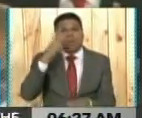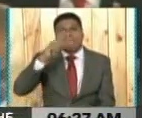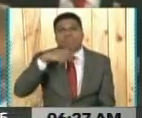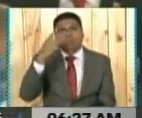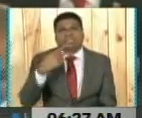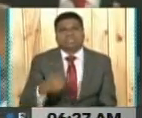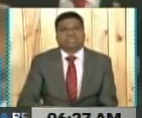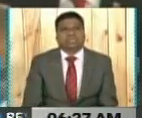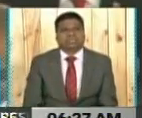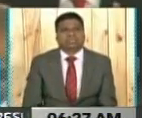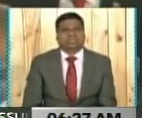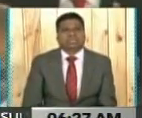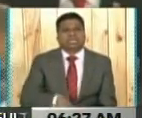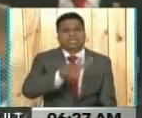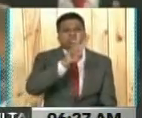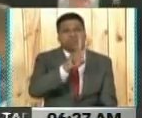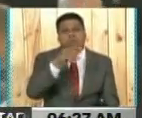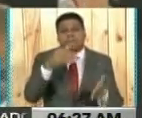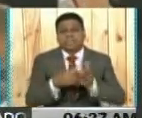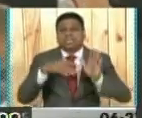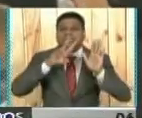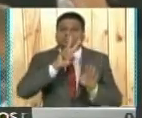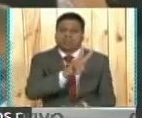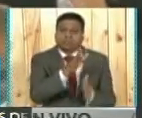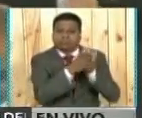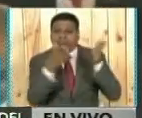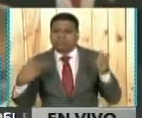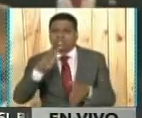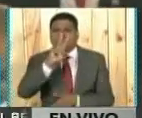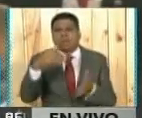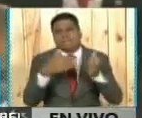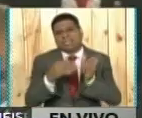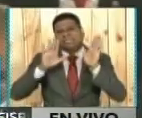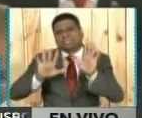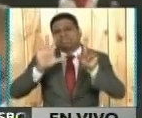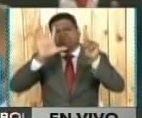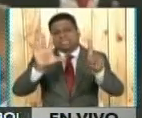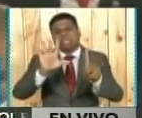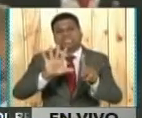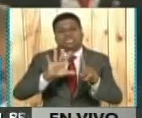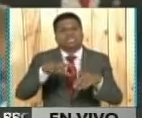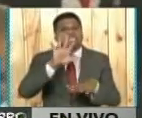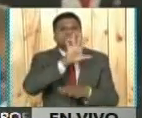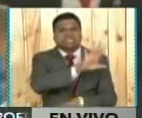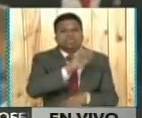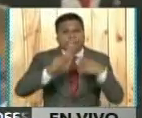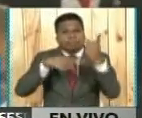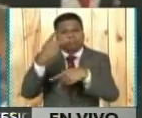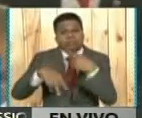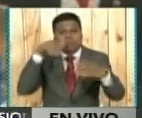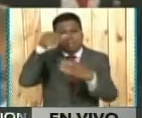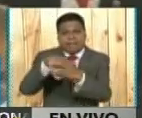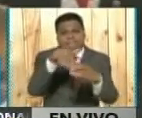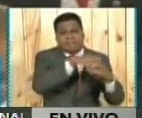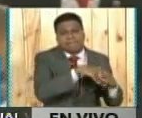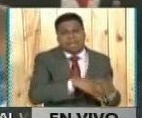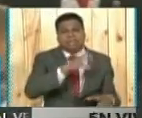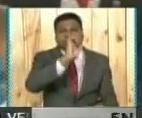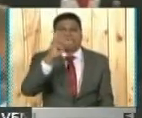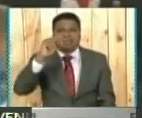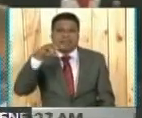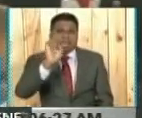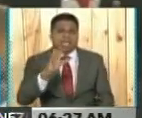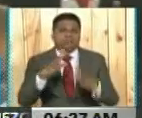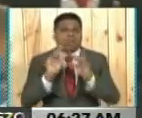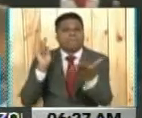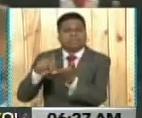políticos. Entre 2012 y 2016 efectuamos un total de 5 procesos electorales de distinta naturaleza, alcanzando niveles de